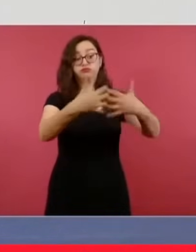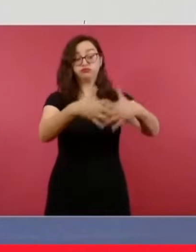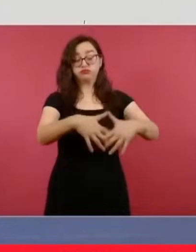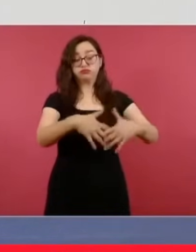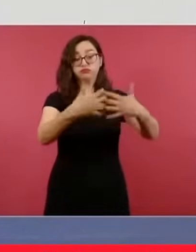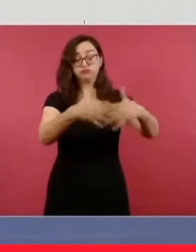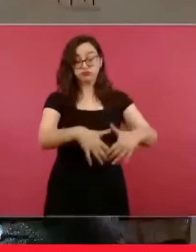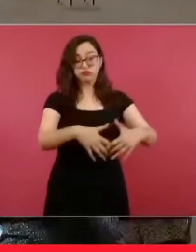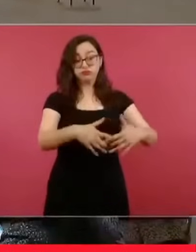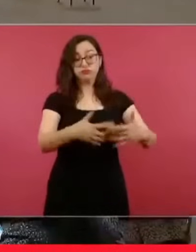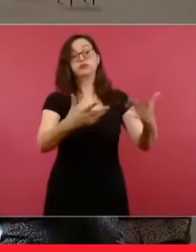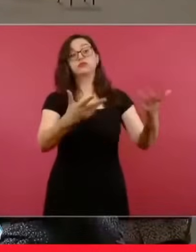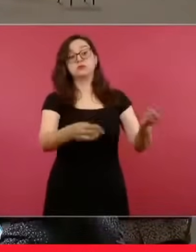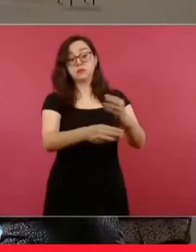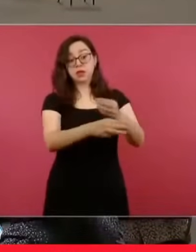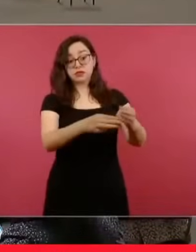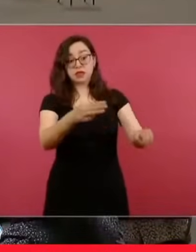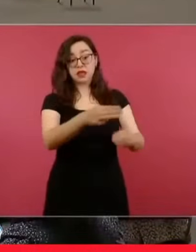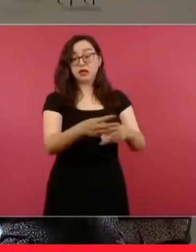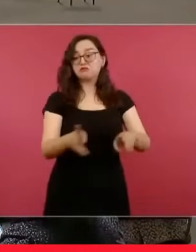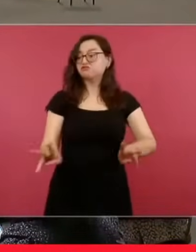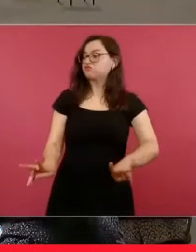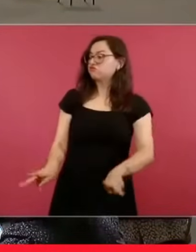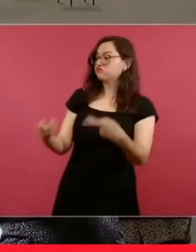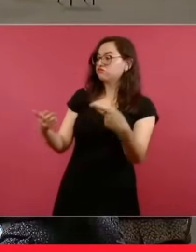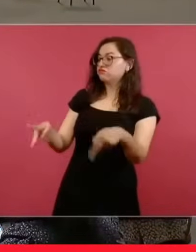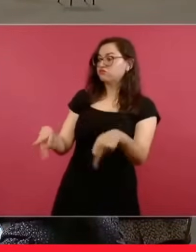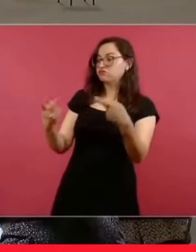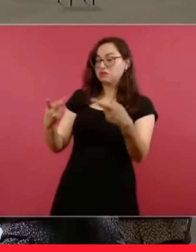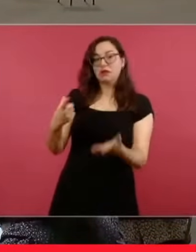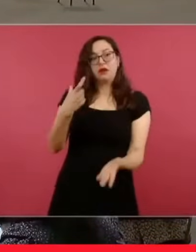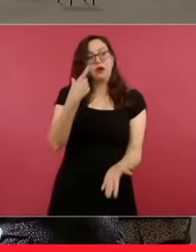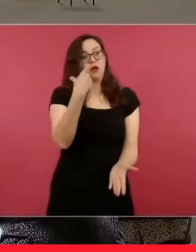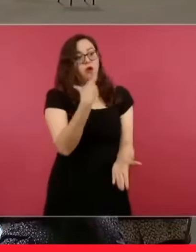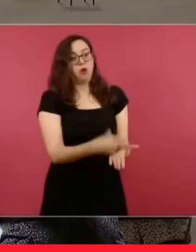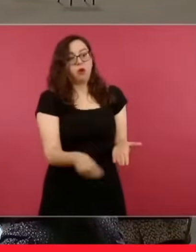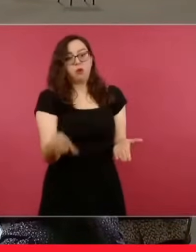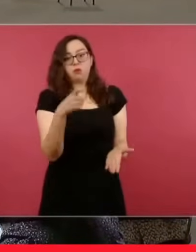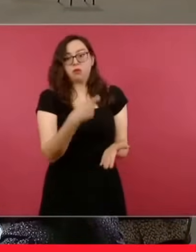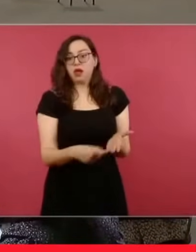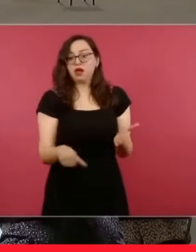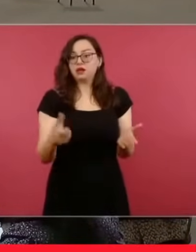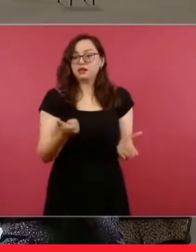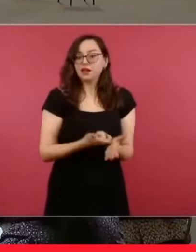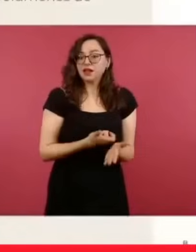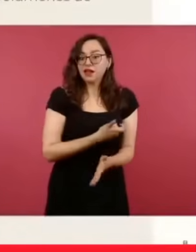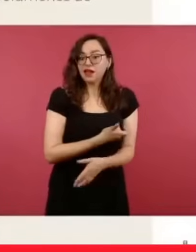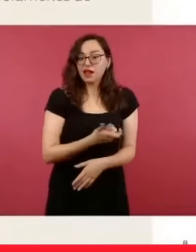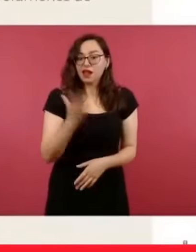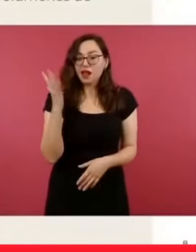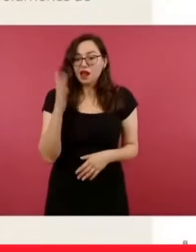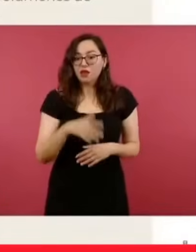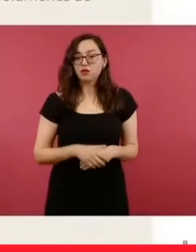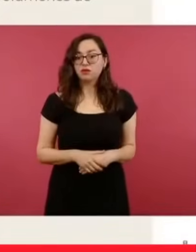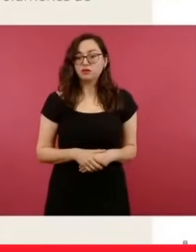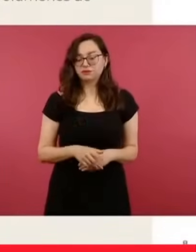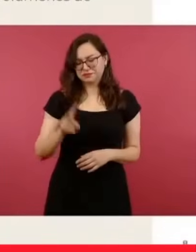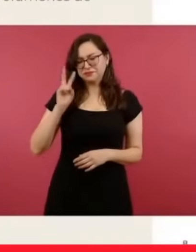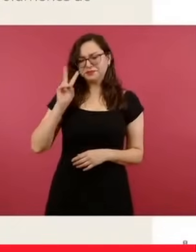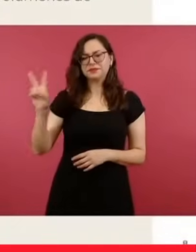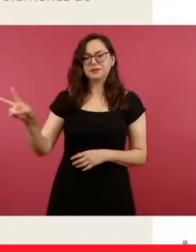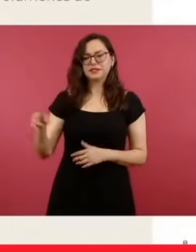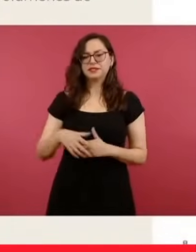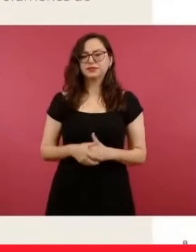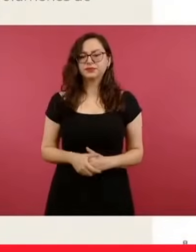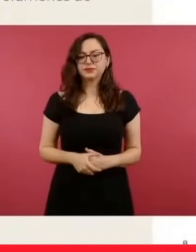sobreprecio y las penalizaciones en el contrato solo eran para Pemex. La empresa, aunque incurriera en